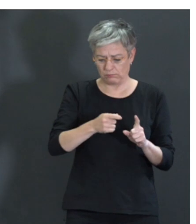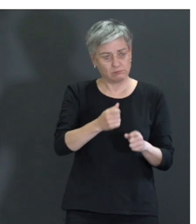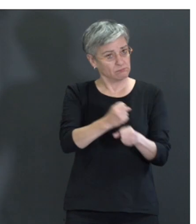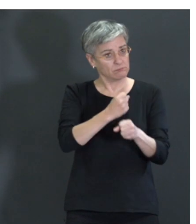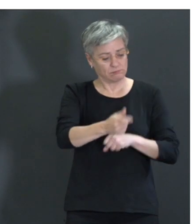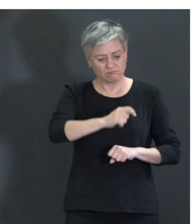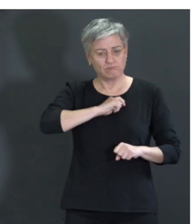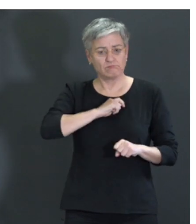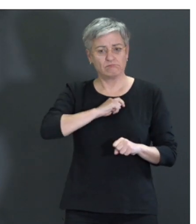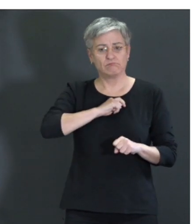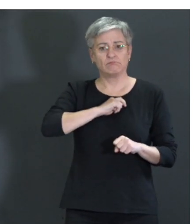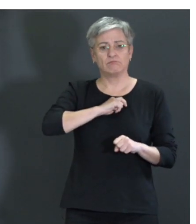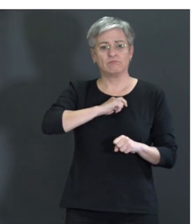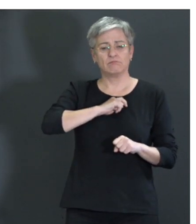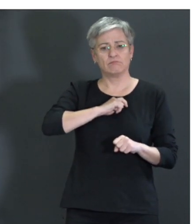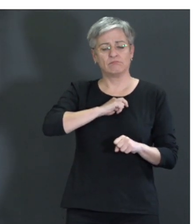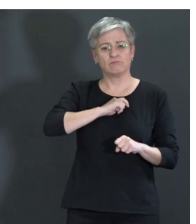el poder tener una